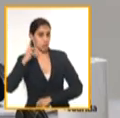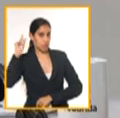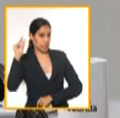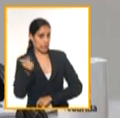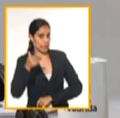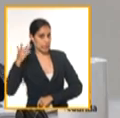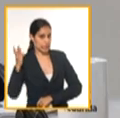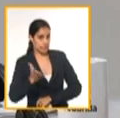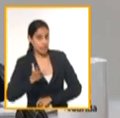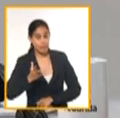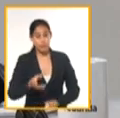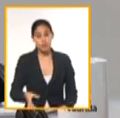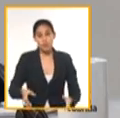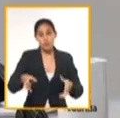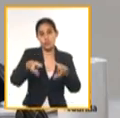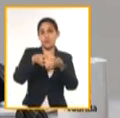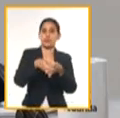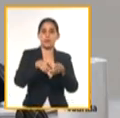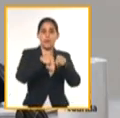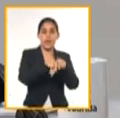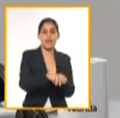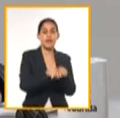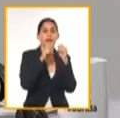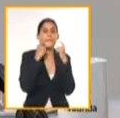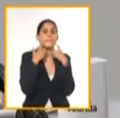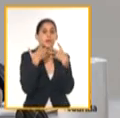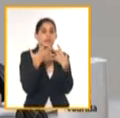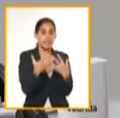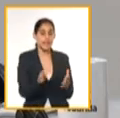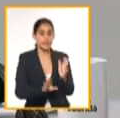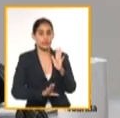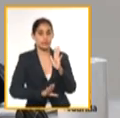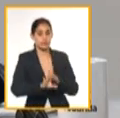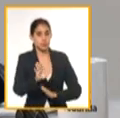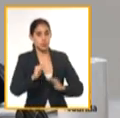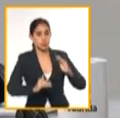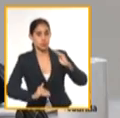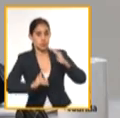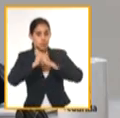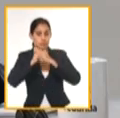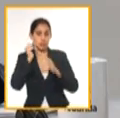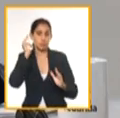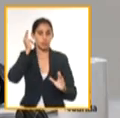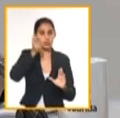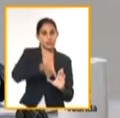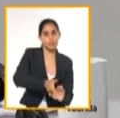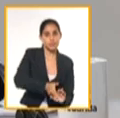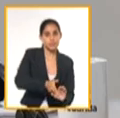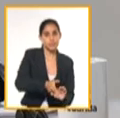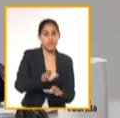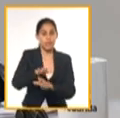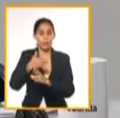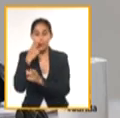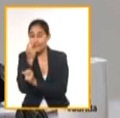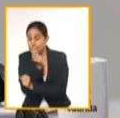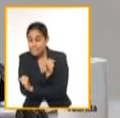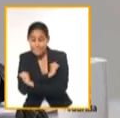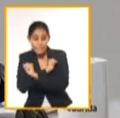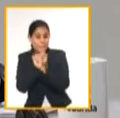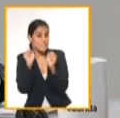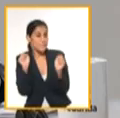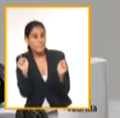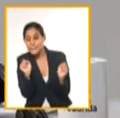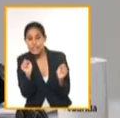los grupos electrógenos que estaban en ese momento disponibles y con cobertura de combustible. Y ya al amanecer se incorporan